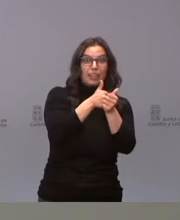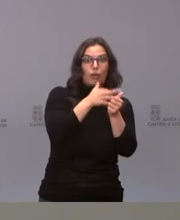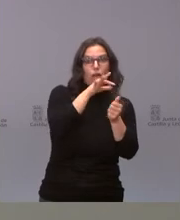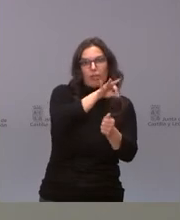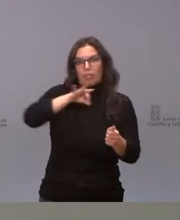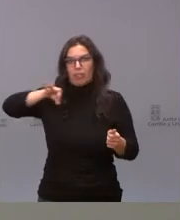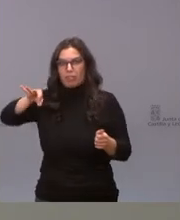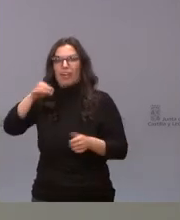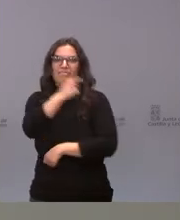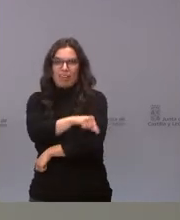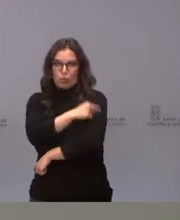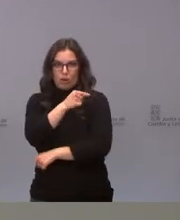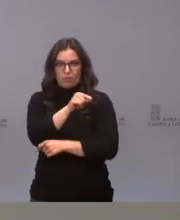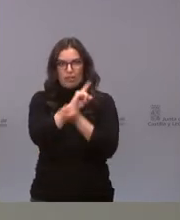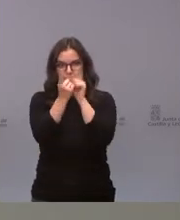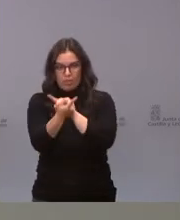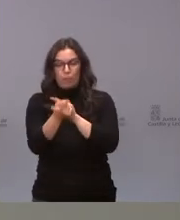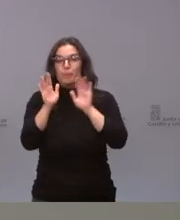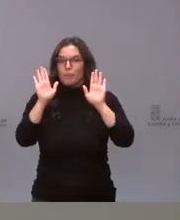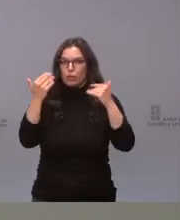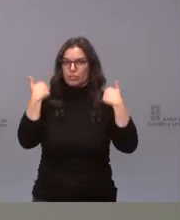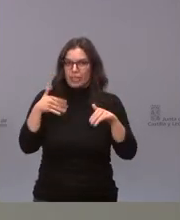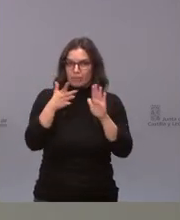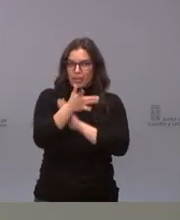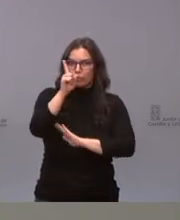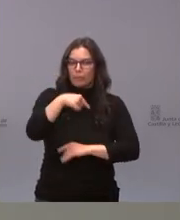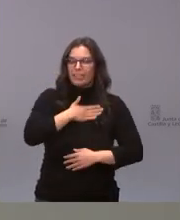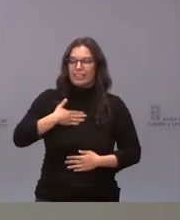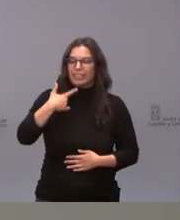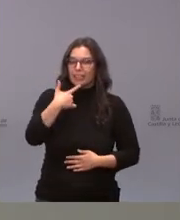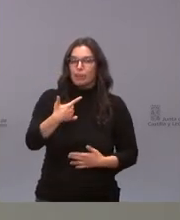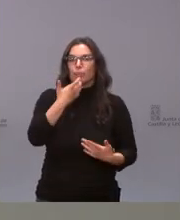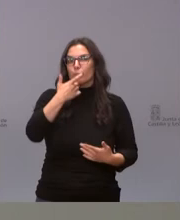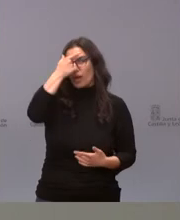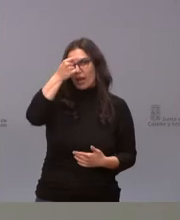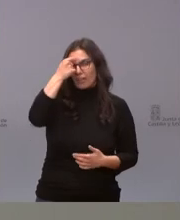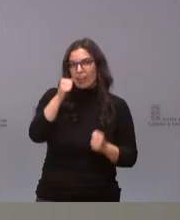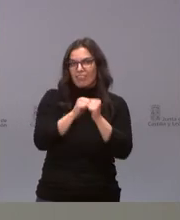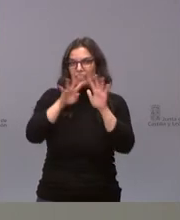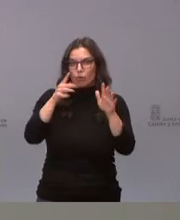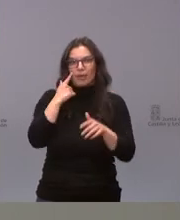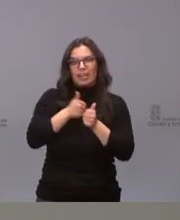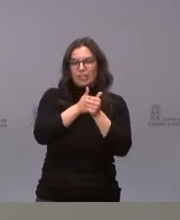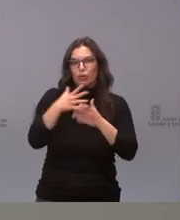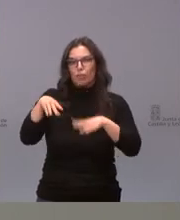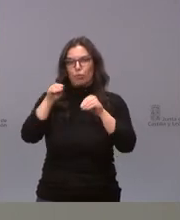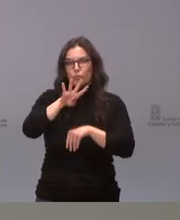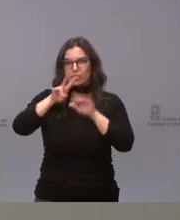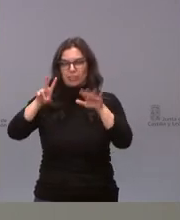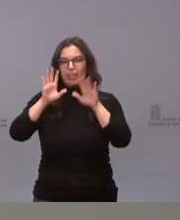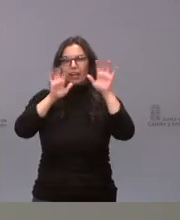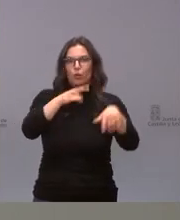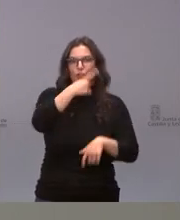marcha, que son las vacunaciones. Pero, una vez dicho esto, quiero decir que en Ávila tenemos 29 rastreadores, en Burgos 47, en